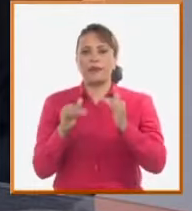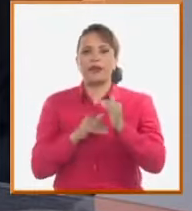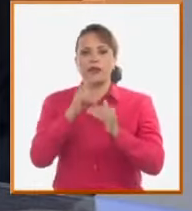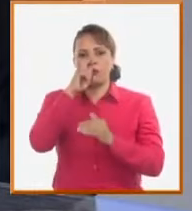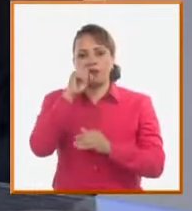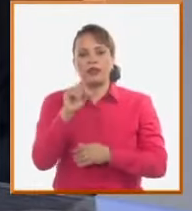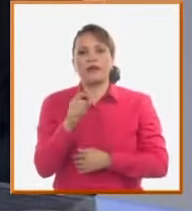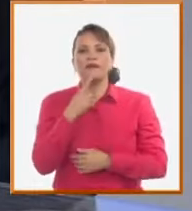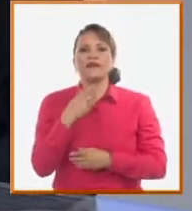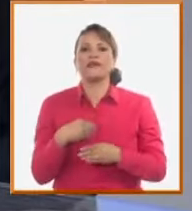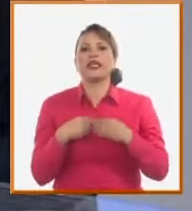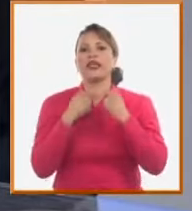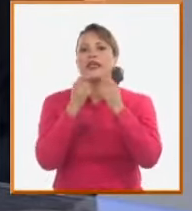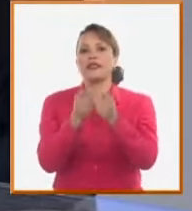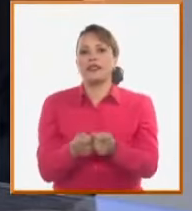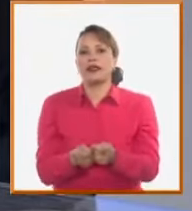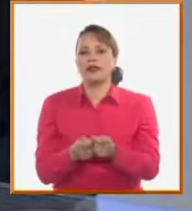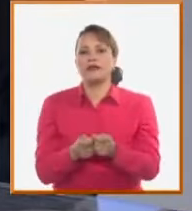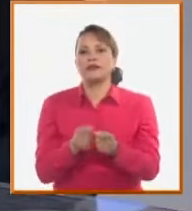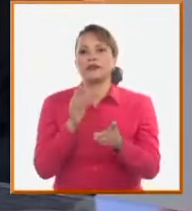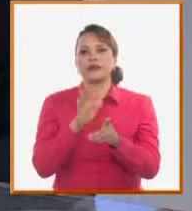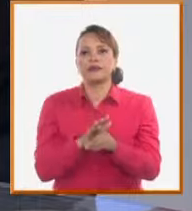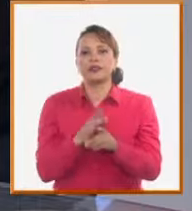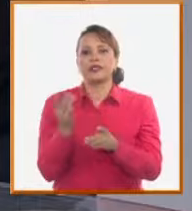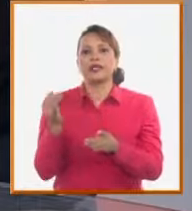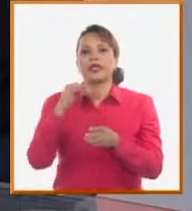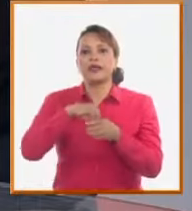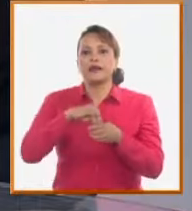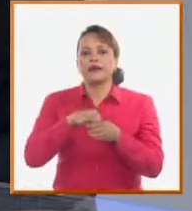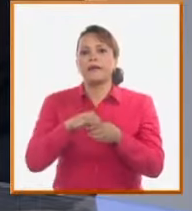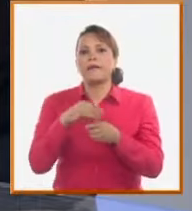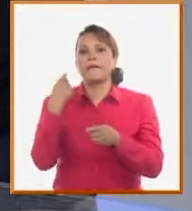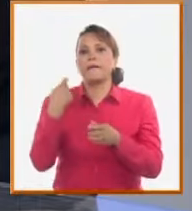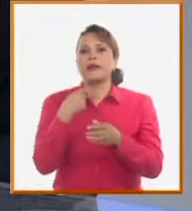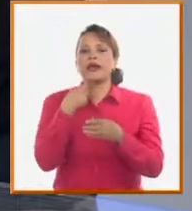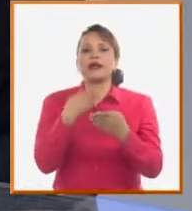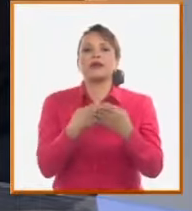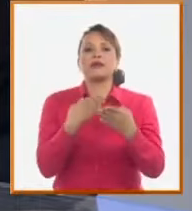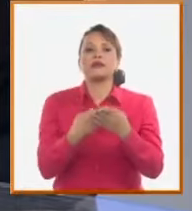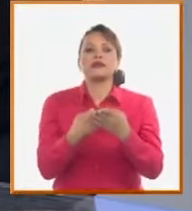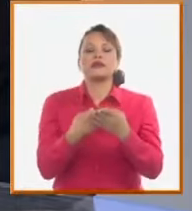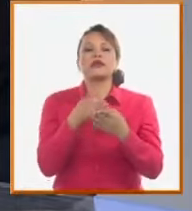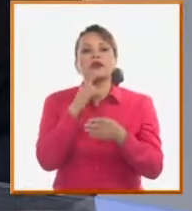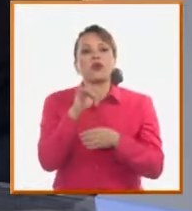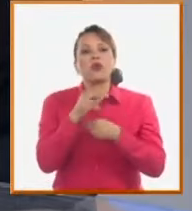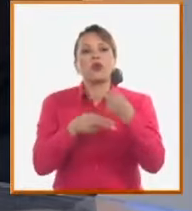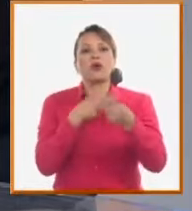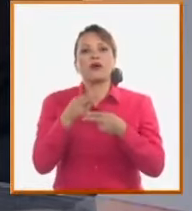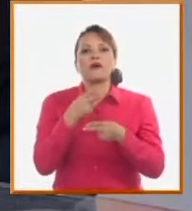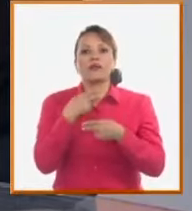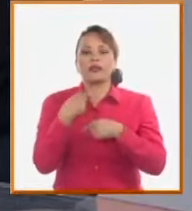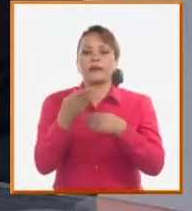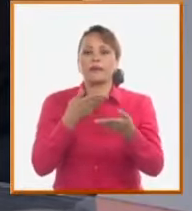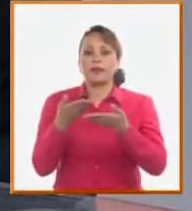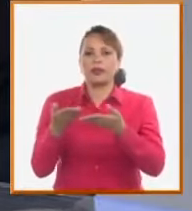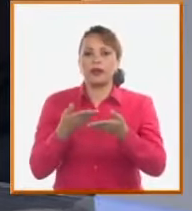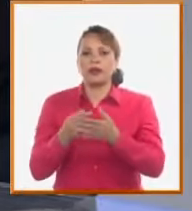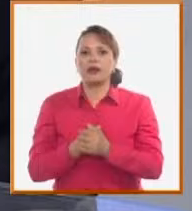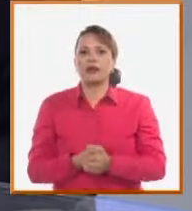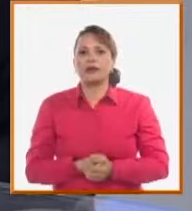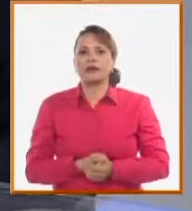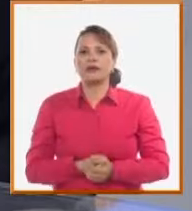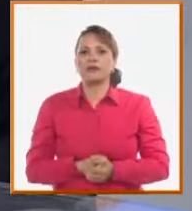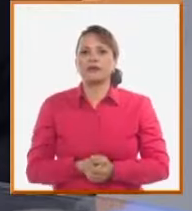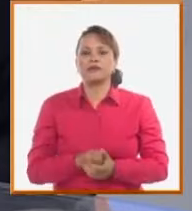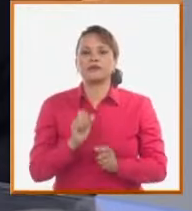se entregará a partir de las inversiones que también la compañía de seguro puede hacer en el mercado, en